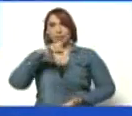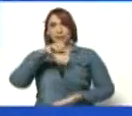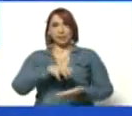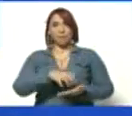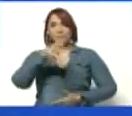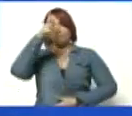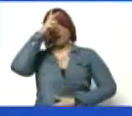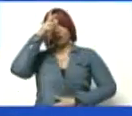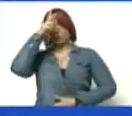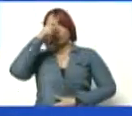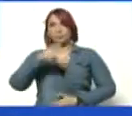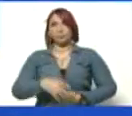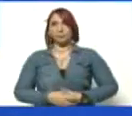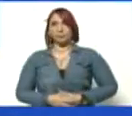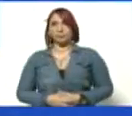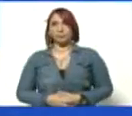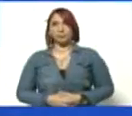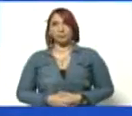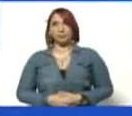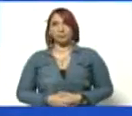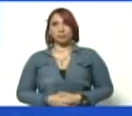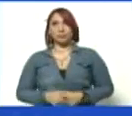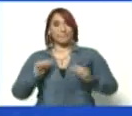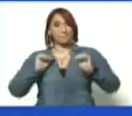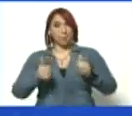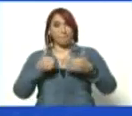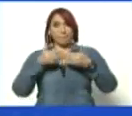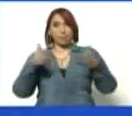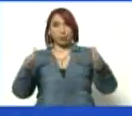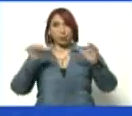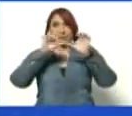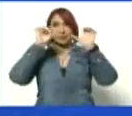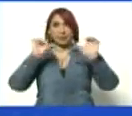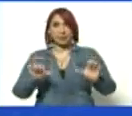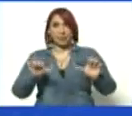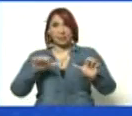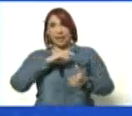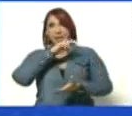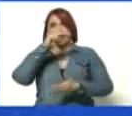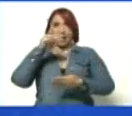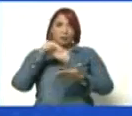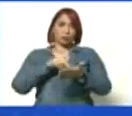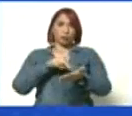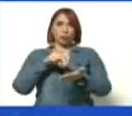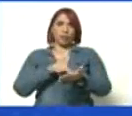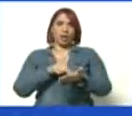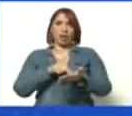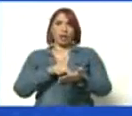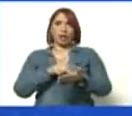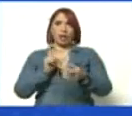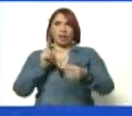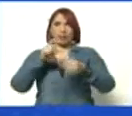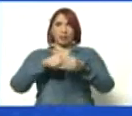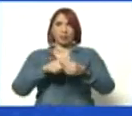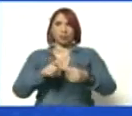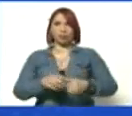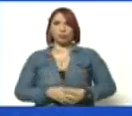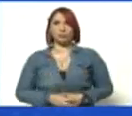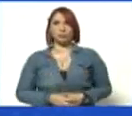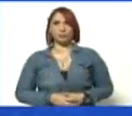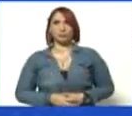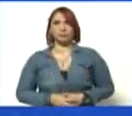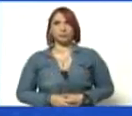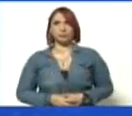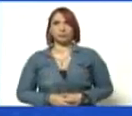Falcón. Allí está el lanzamiento del Sistema Nacional de Ingreso desde el Complejo Académico Alfredo